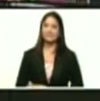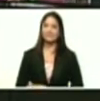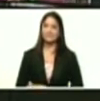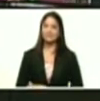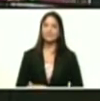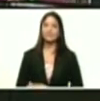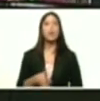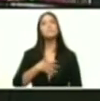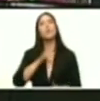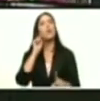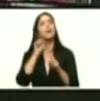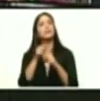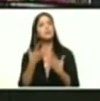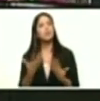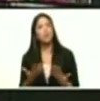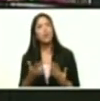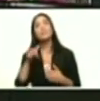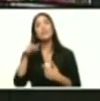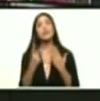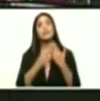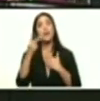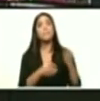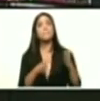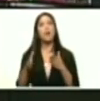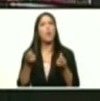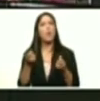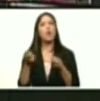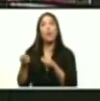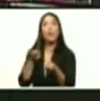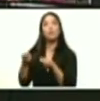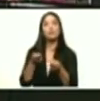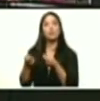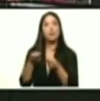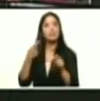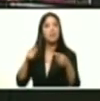El objetivo, bueno, de esta estrategia es tomar el control del mercado.